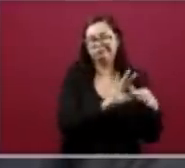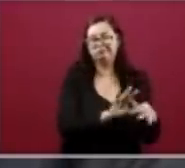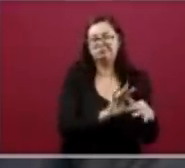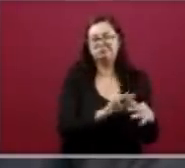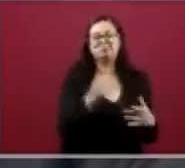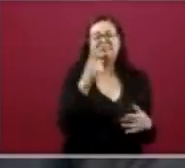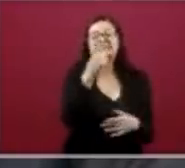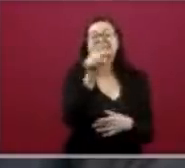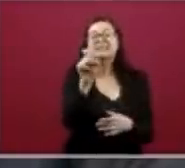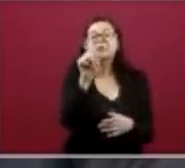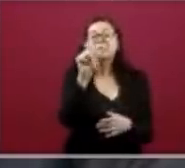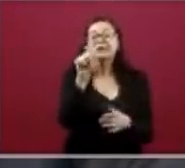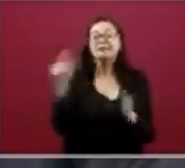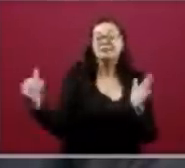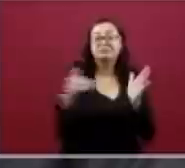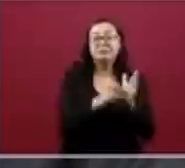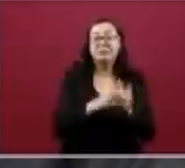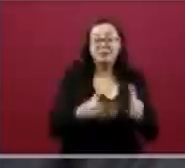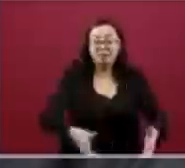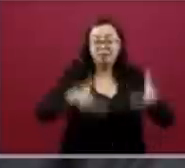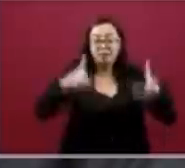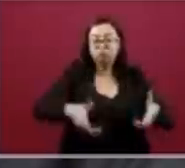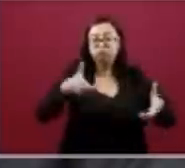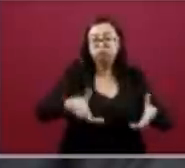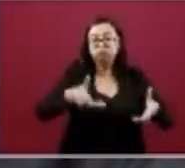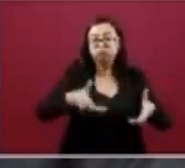120 mil ejemplares diarios.